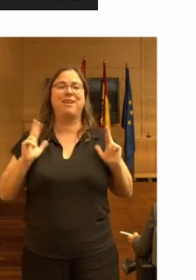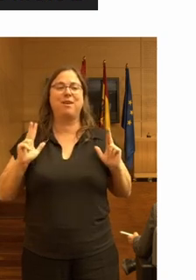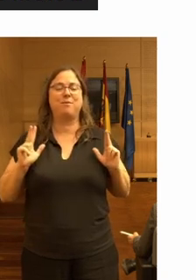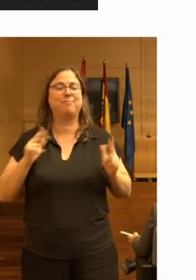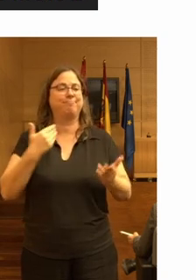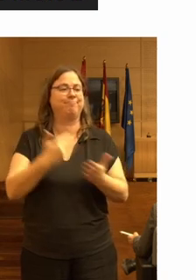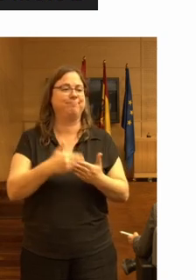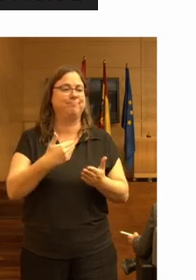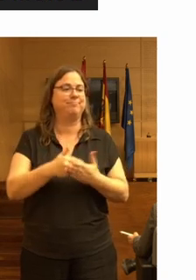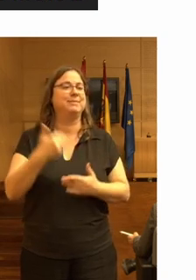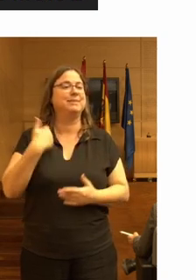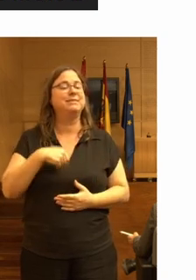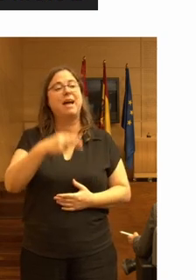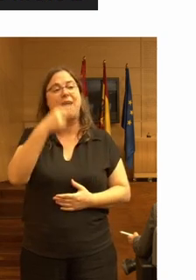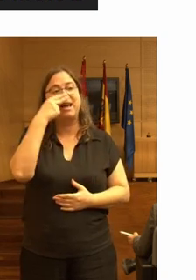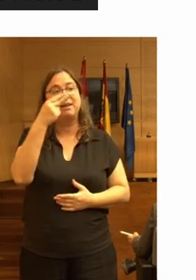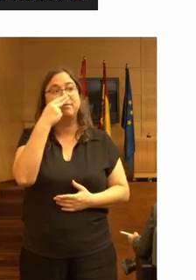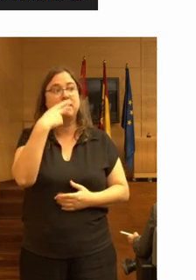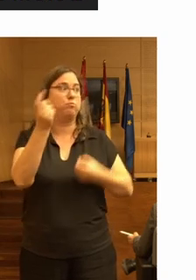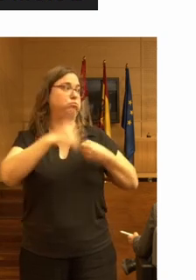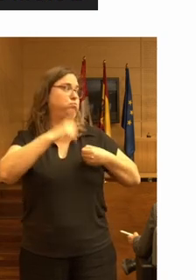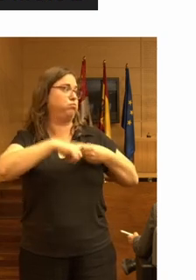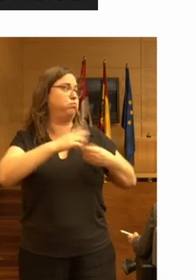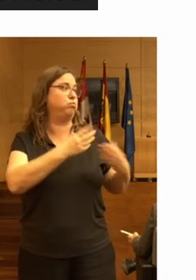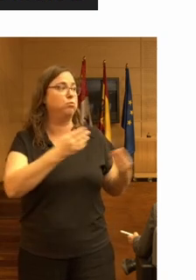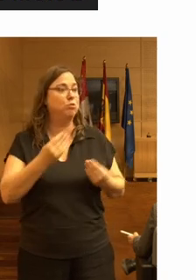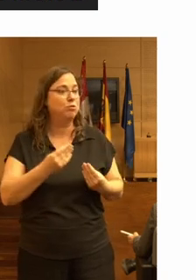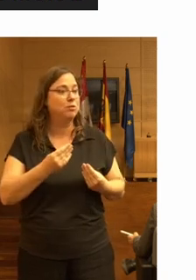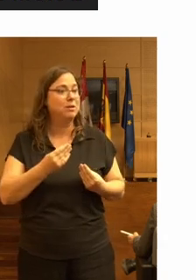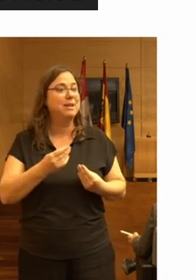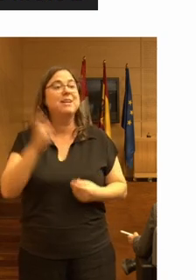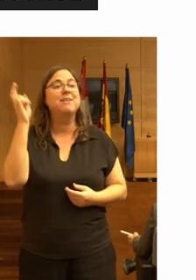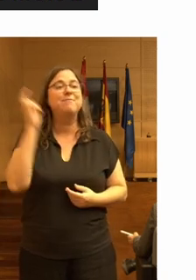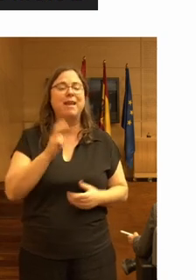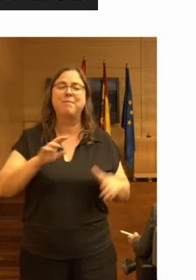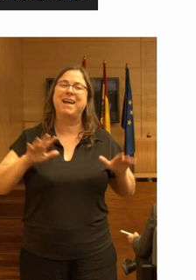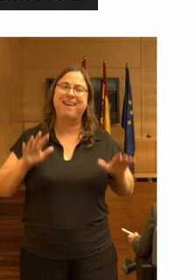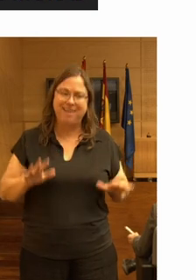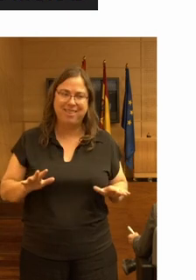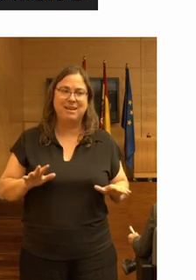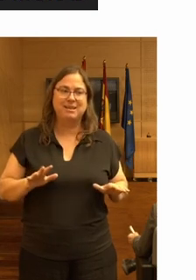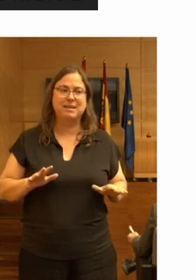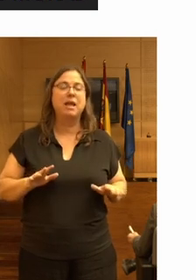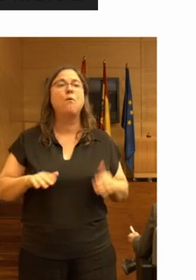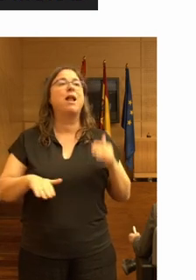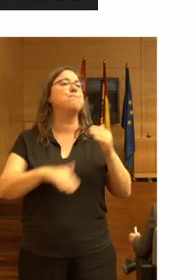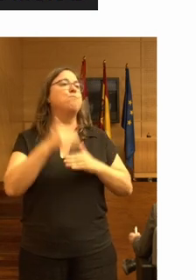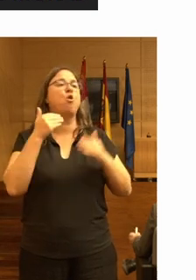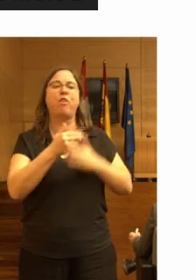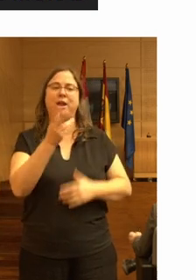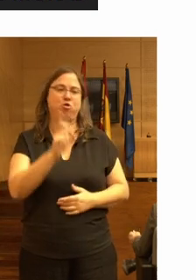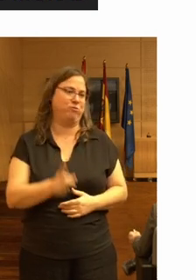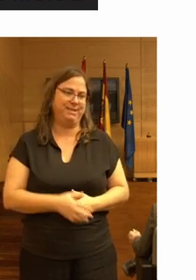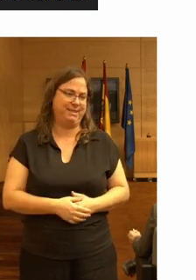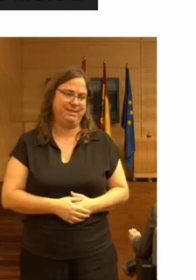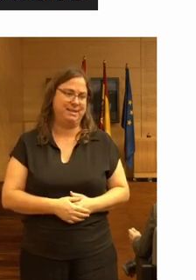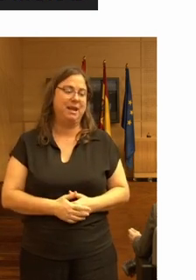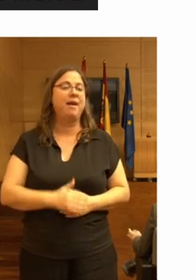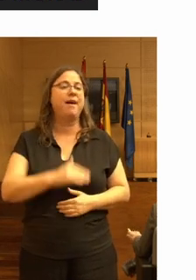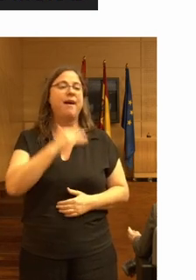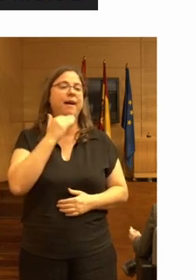demostrado el interés que ha generado el simposio, es algo que ha venido para quedarse, que no es una moda, es